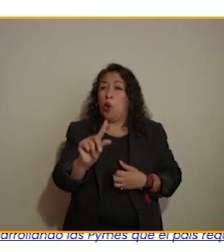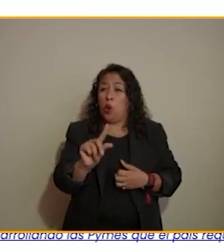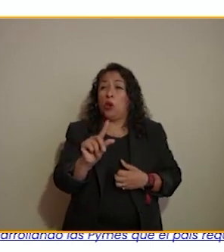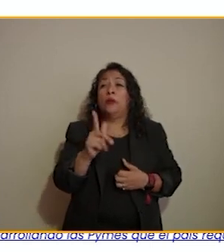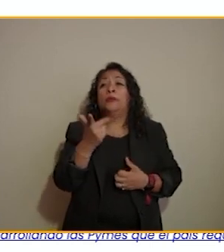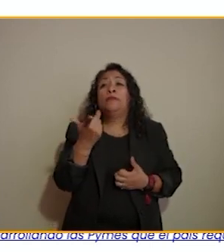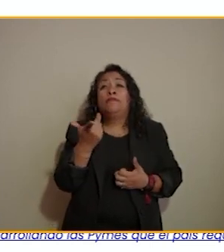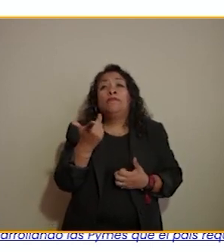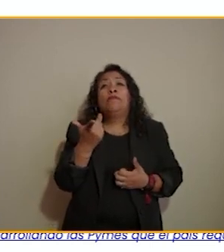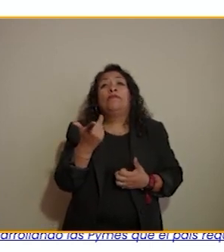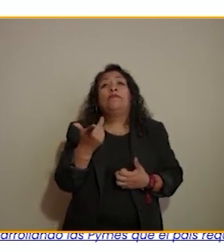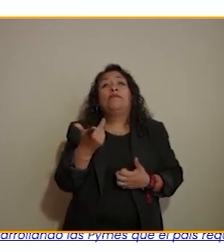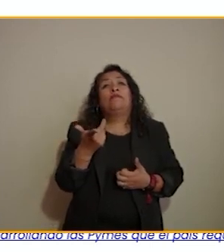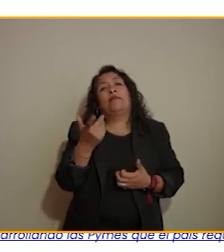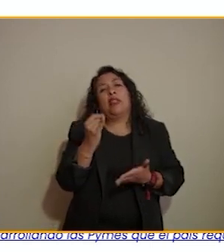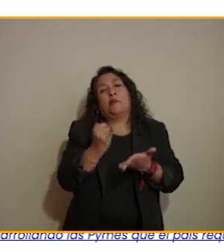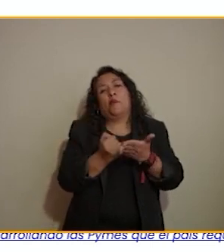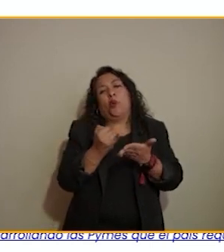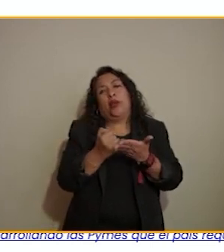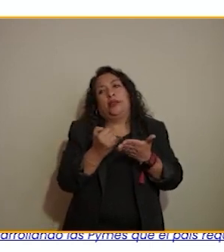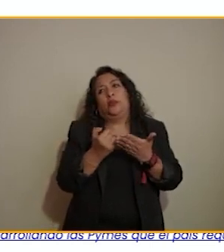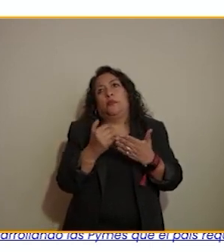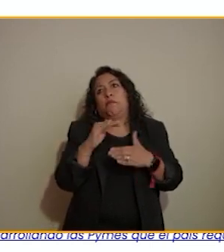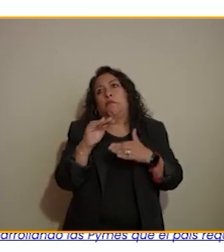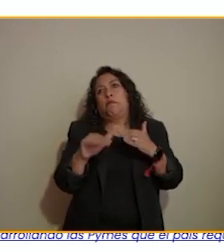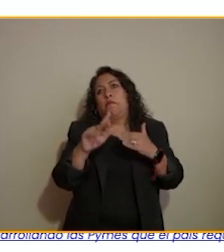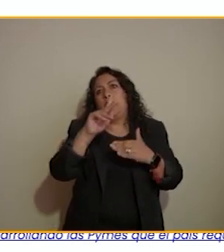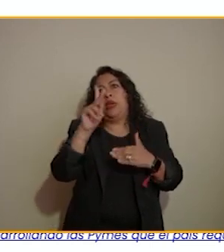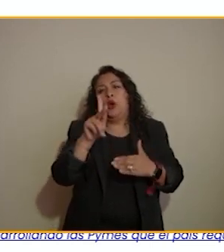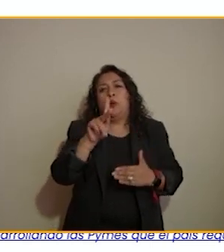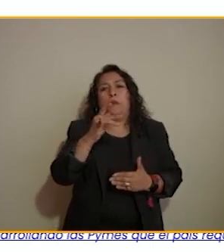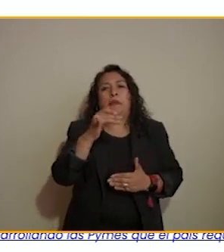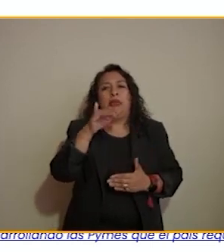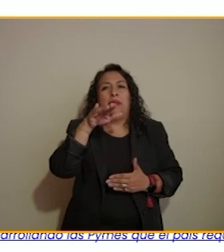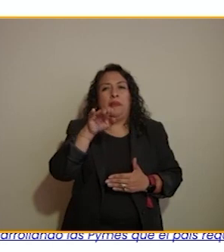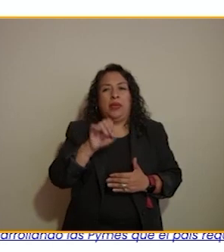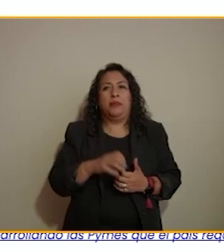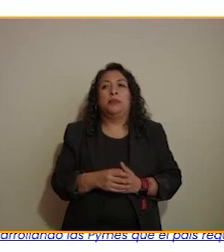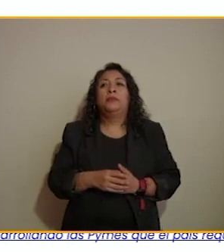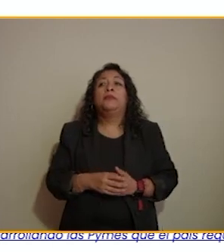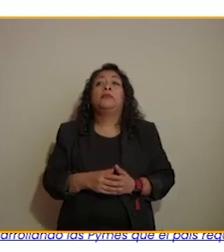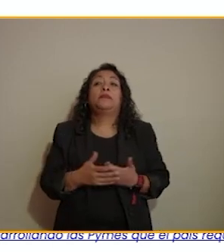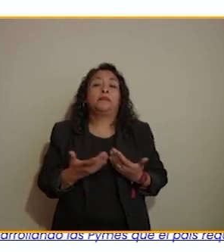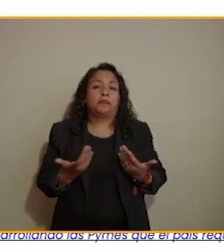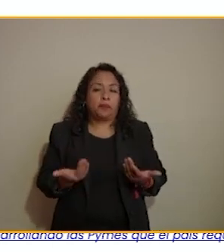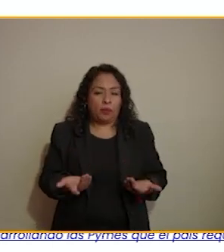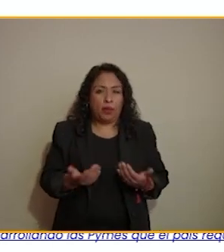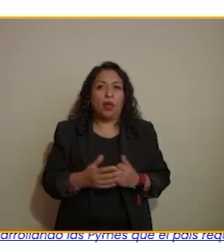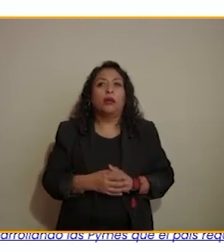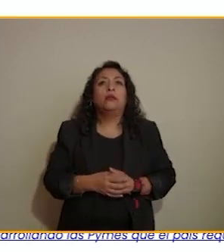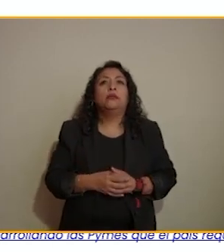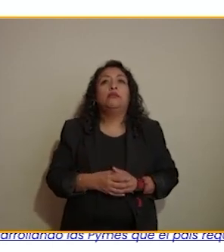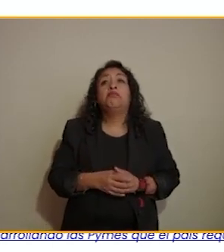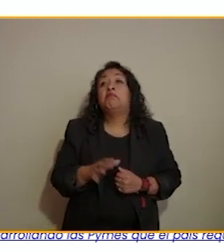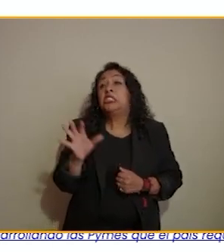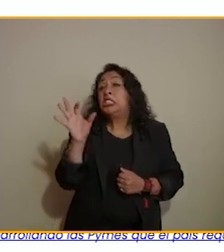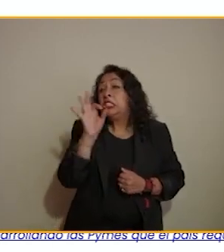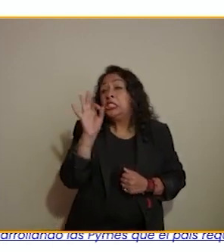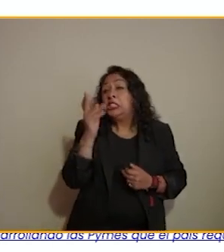el rendimiento antes de los impuestos pues es el más bajo en las pymes. Ahora bien, ¿qué